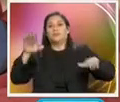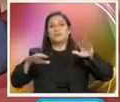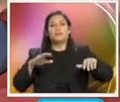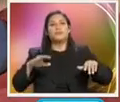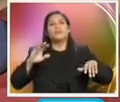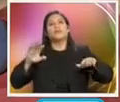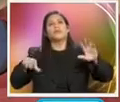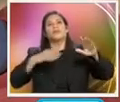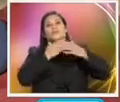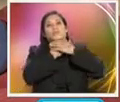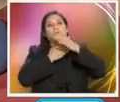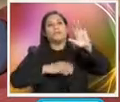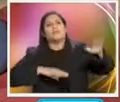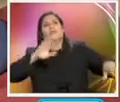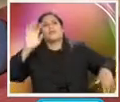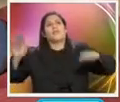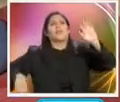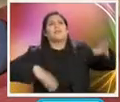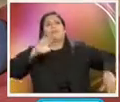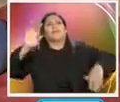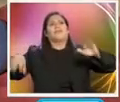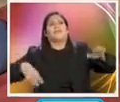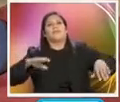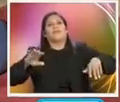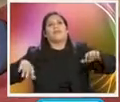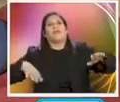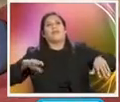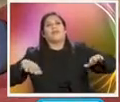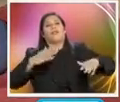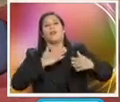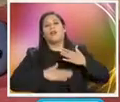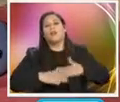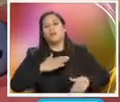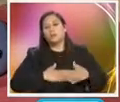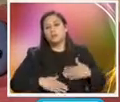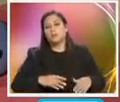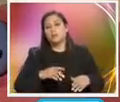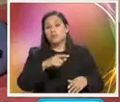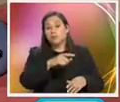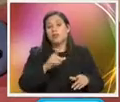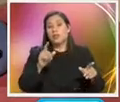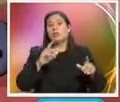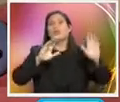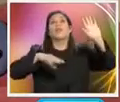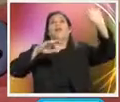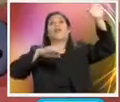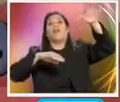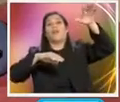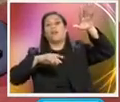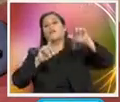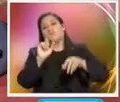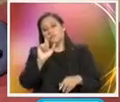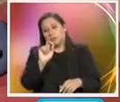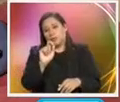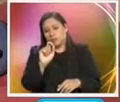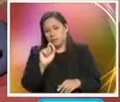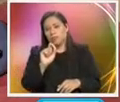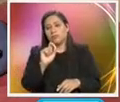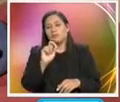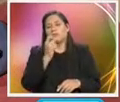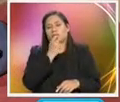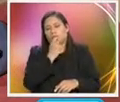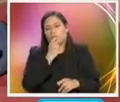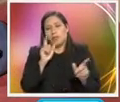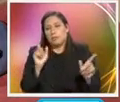cansan rápido, entonces muy rápido. Las señales van a ser por un periodo de tiempo muy corto, más o menos son entre 20 y 60